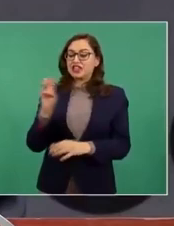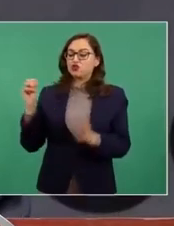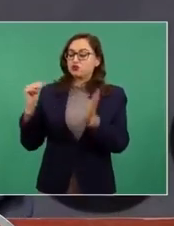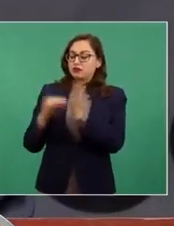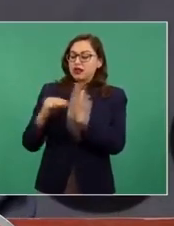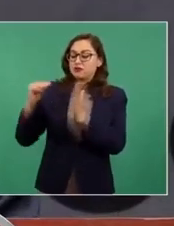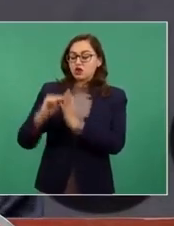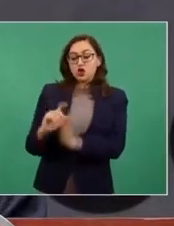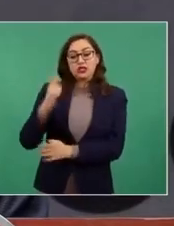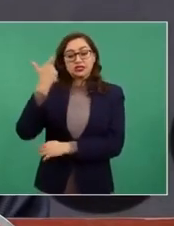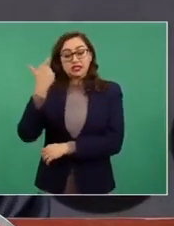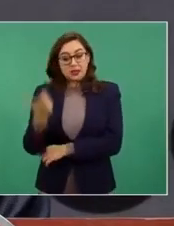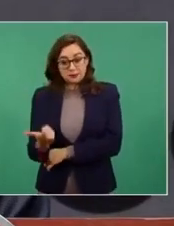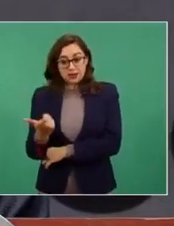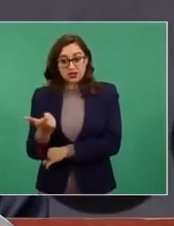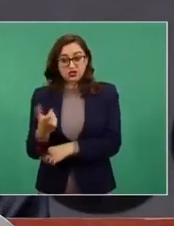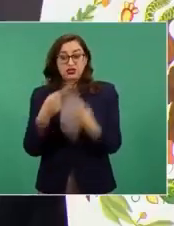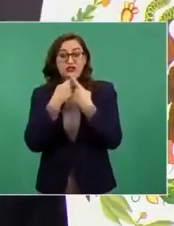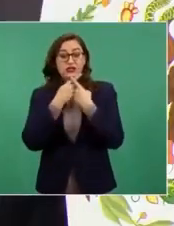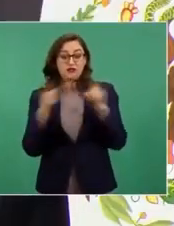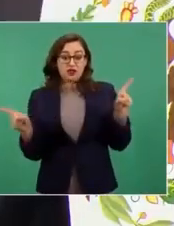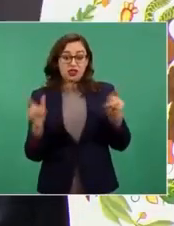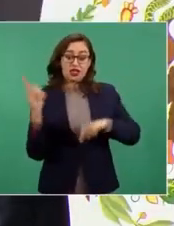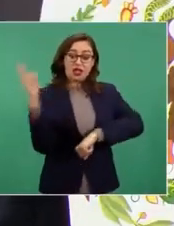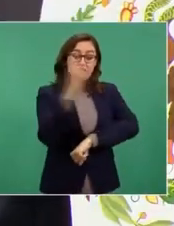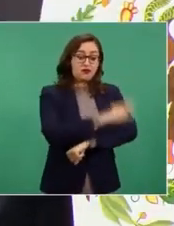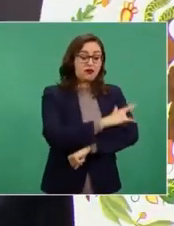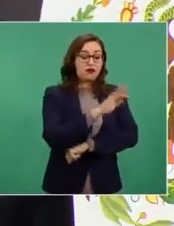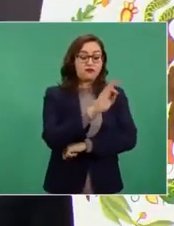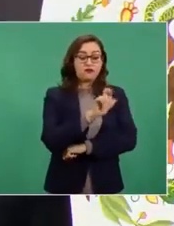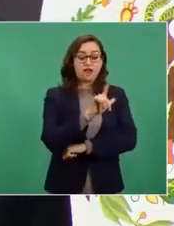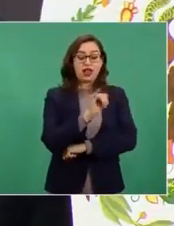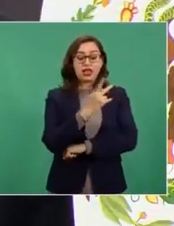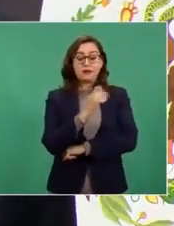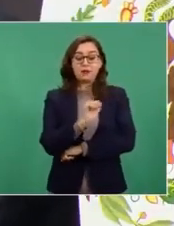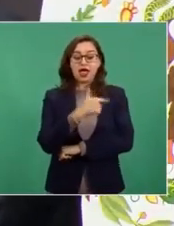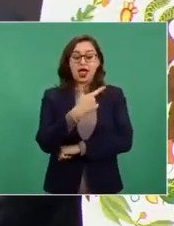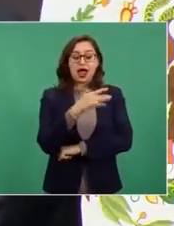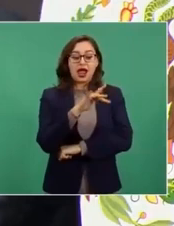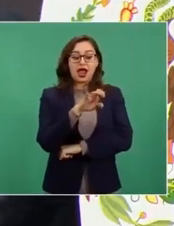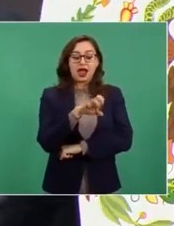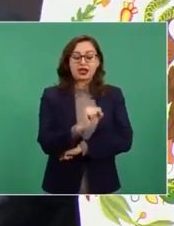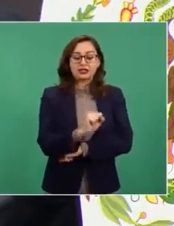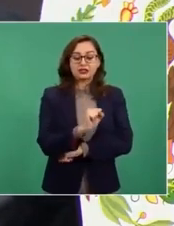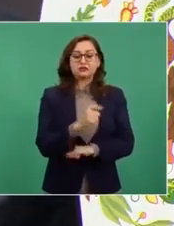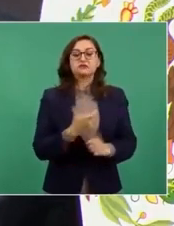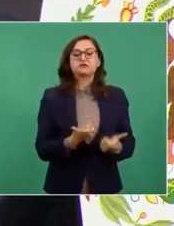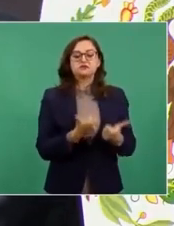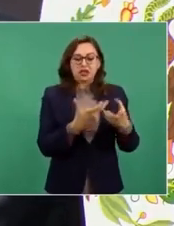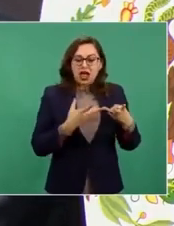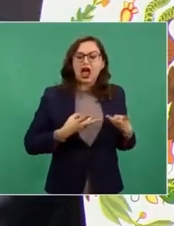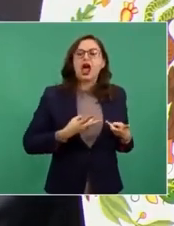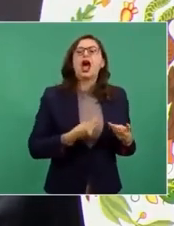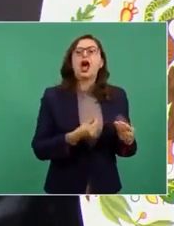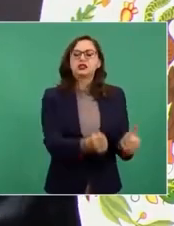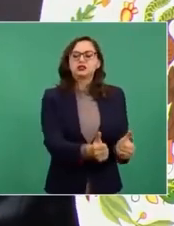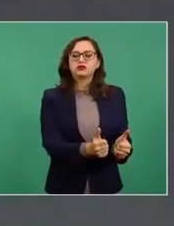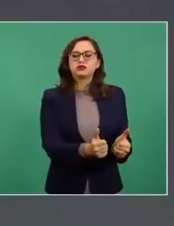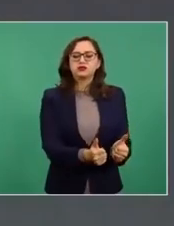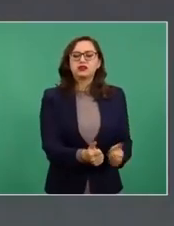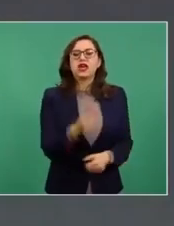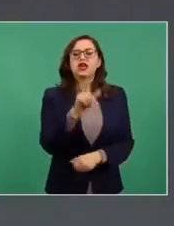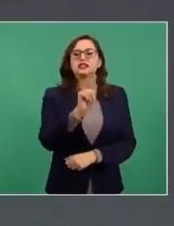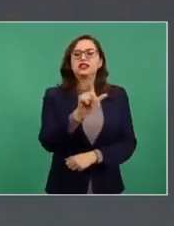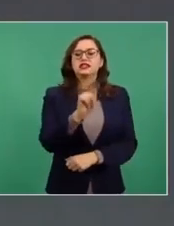pesos. En contraste, el aeropuerto General Felipe Ángeles se va a construir con menos